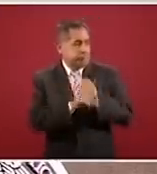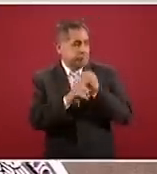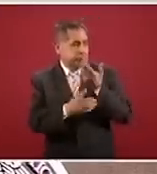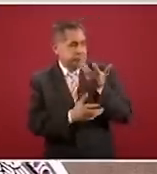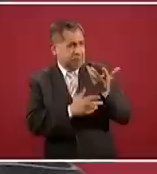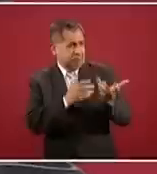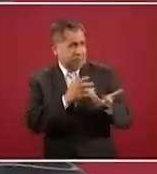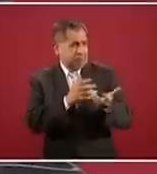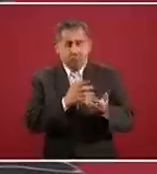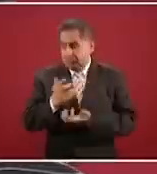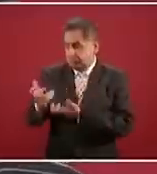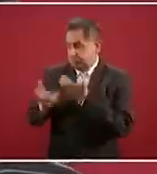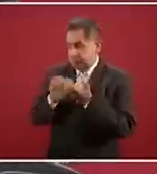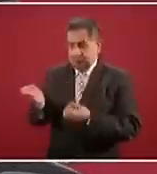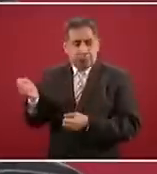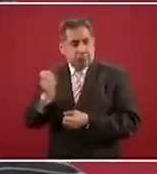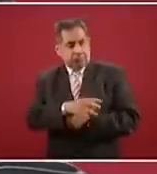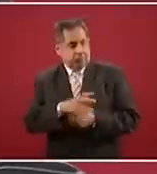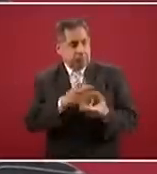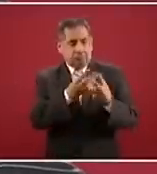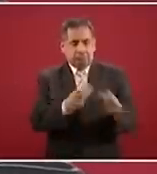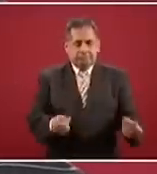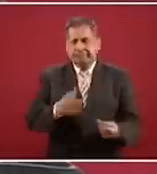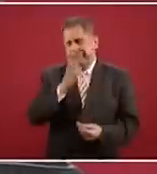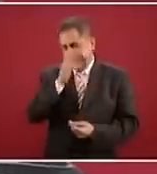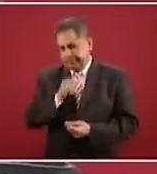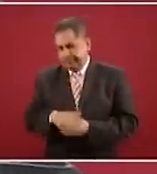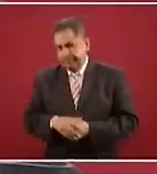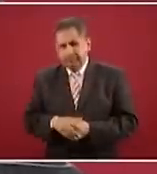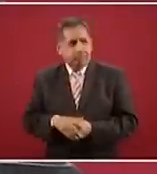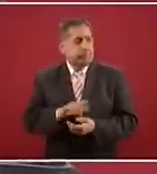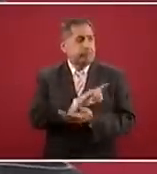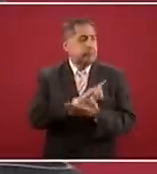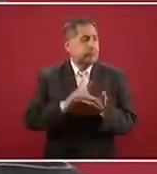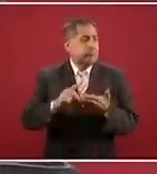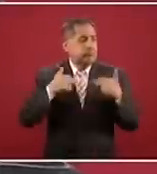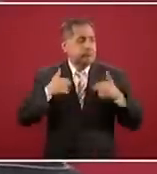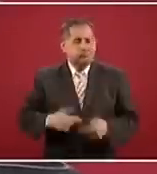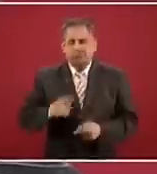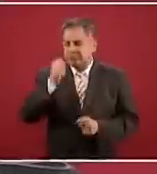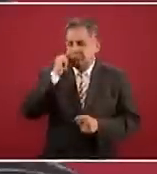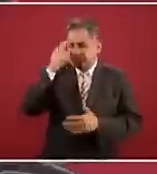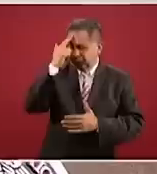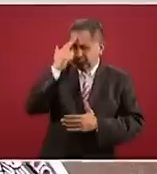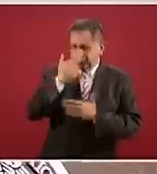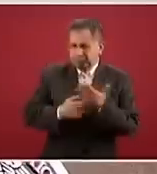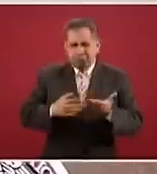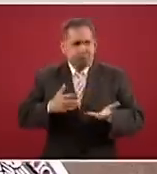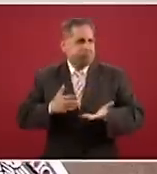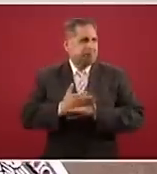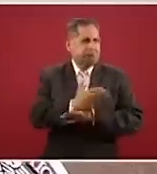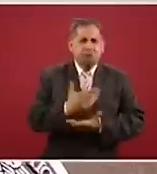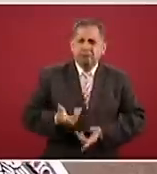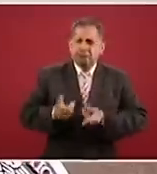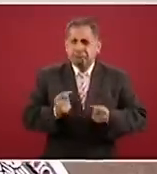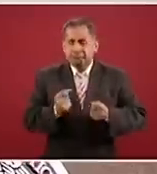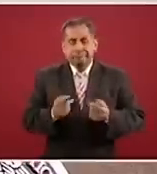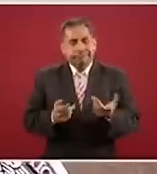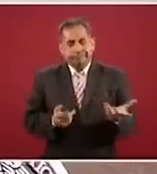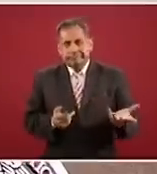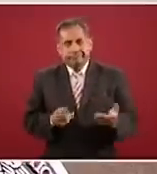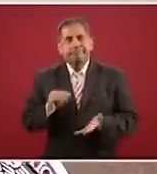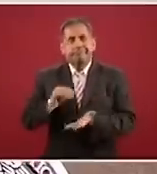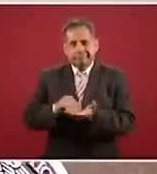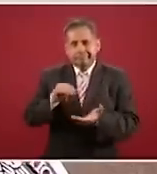fuego, de no respetar derechos humanos, quienes todavía